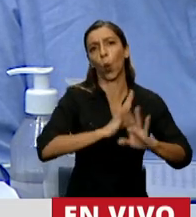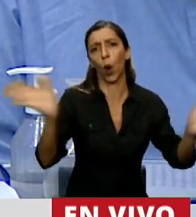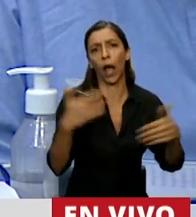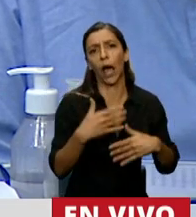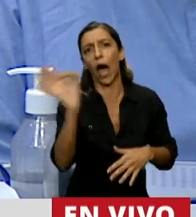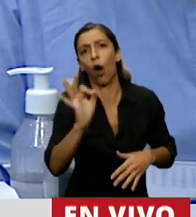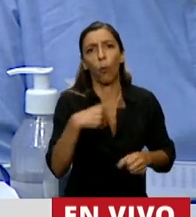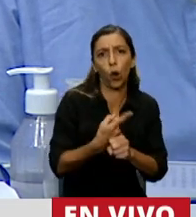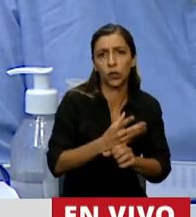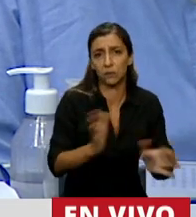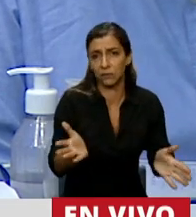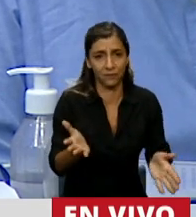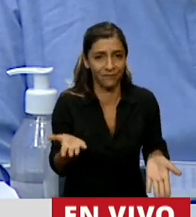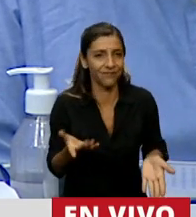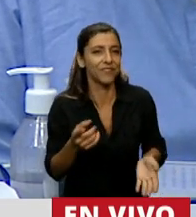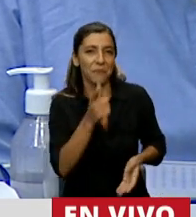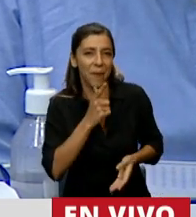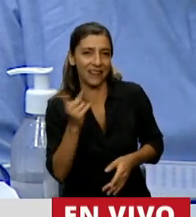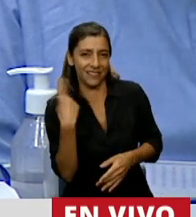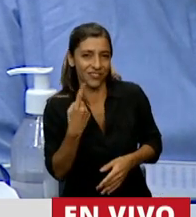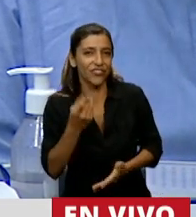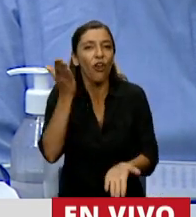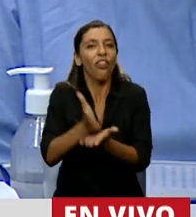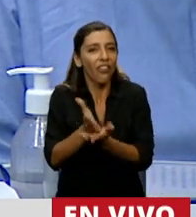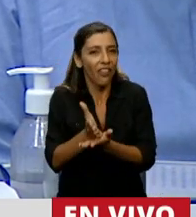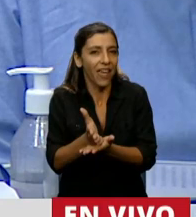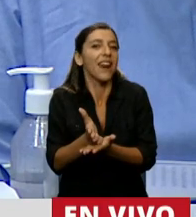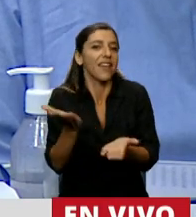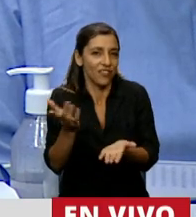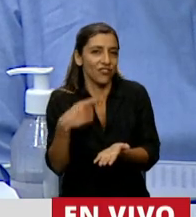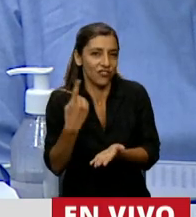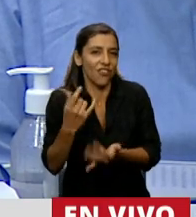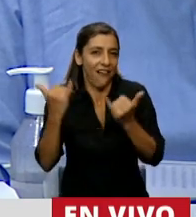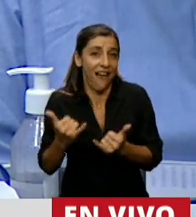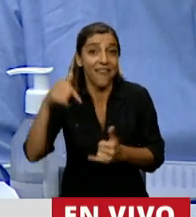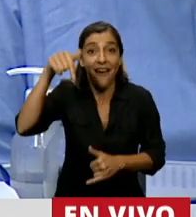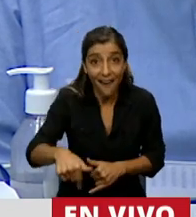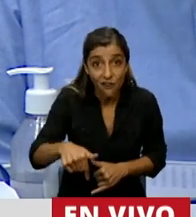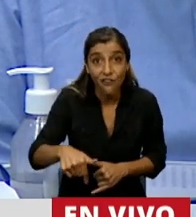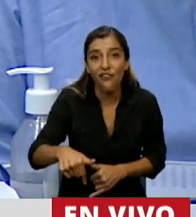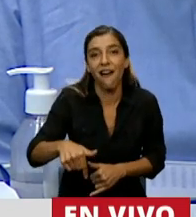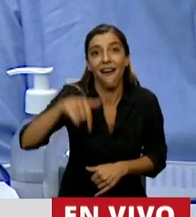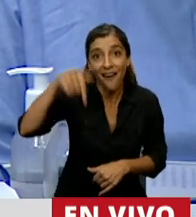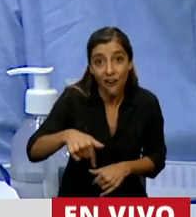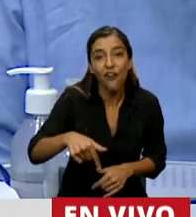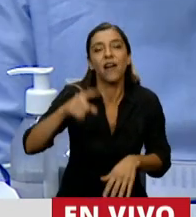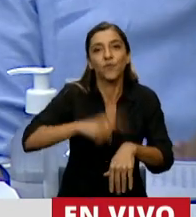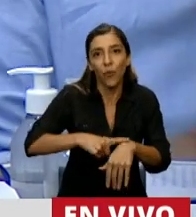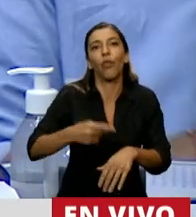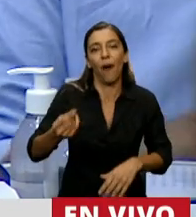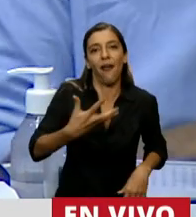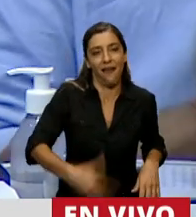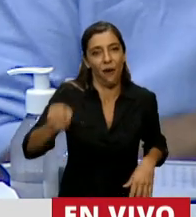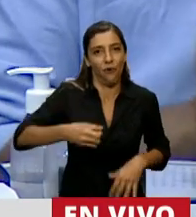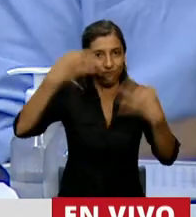ahora o nunca. Y creo que la interrupción voluntaria del embarazo es ahora o nunca, estimados colegas de la Cámara